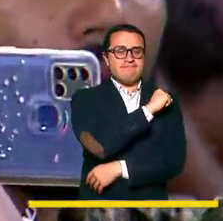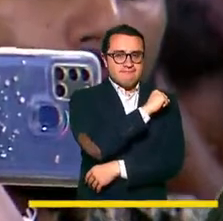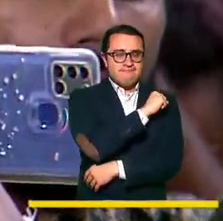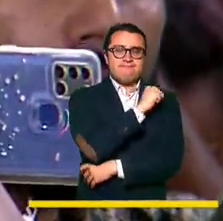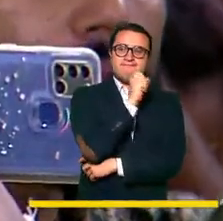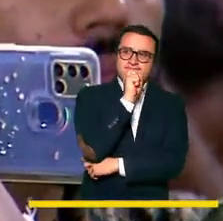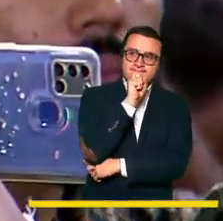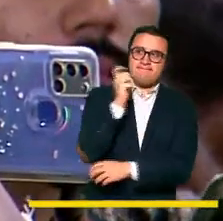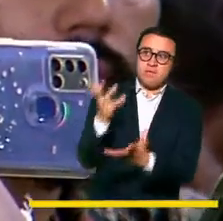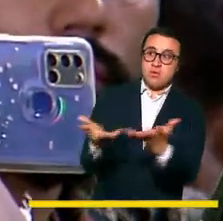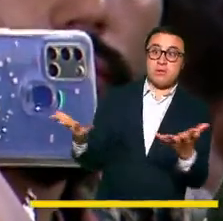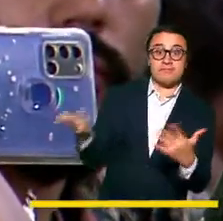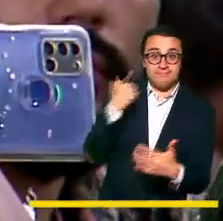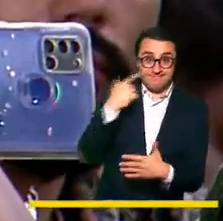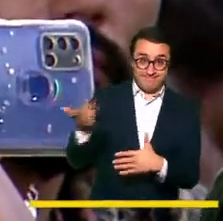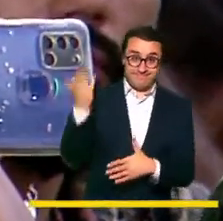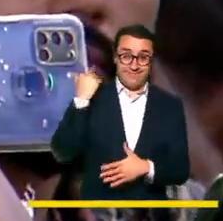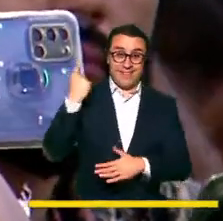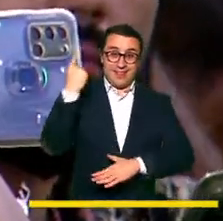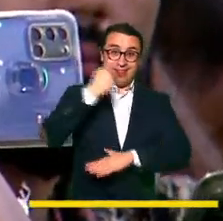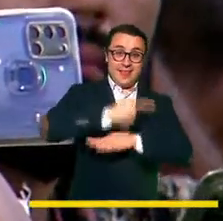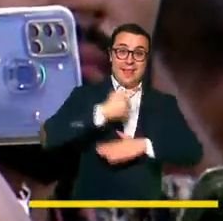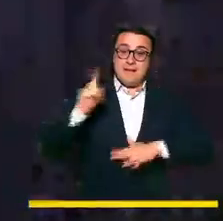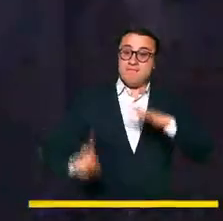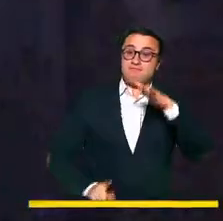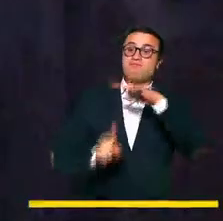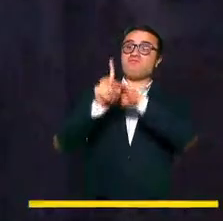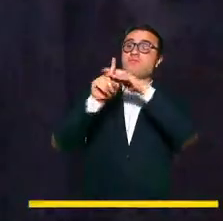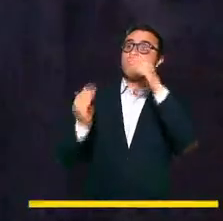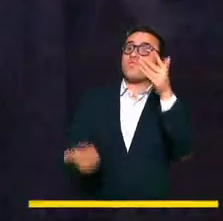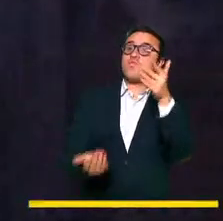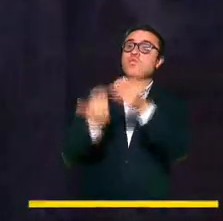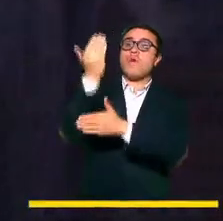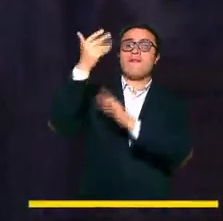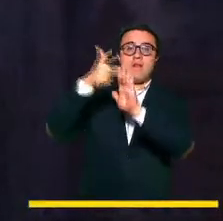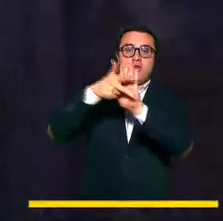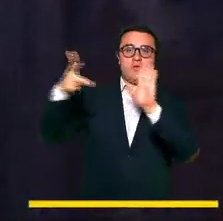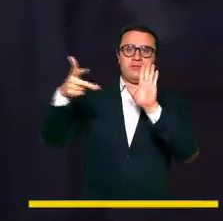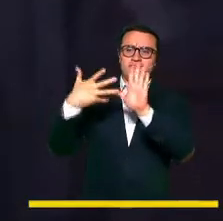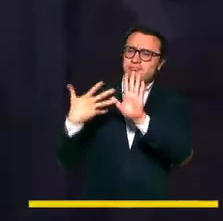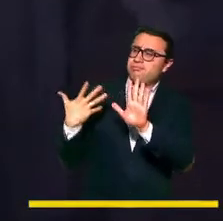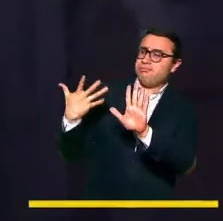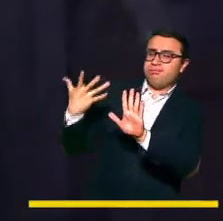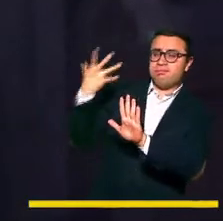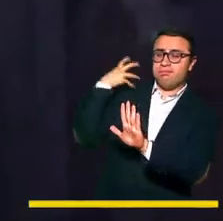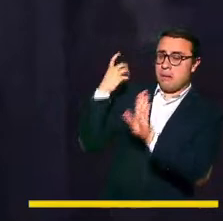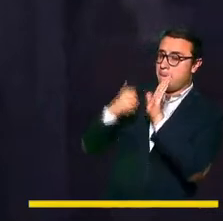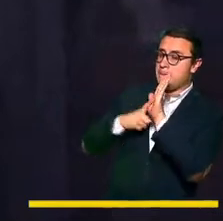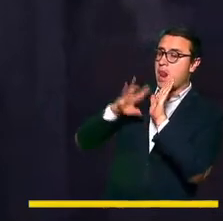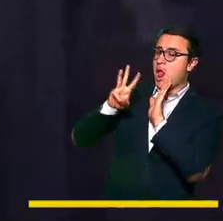que se declaró la constitución y se abolió la constitución de